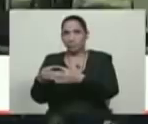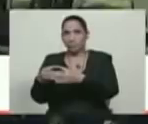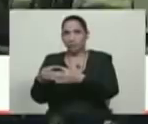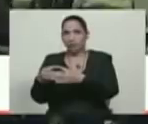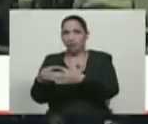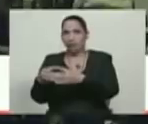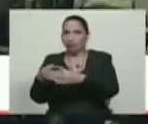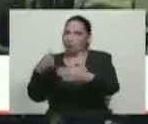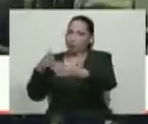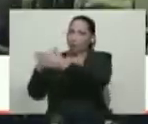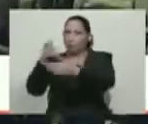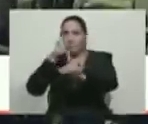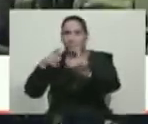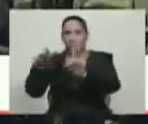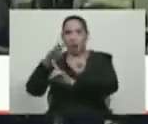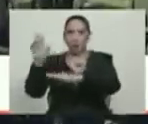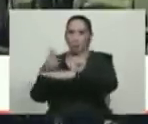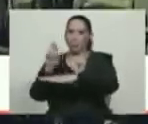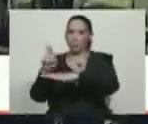pueblo.